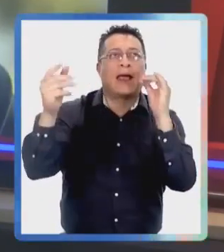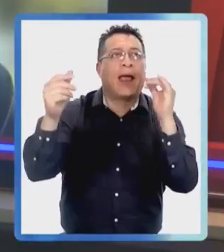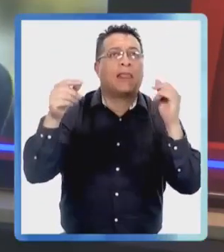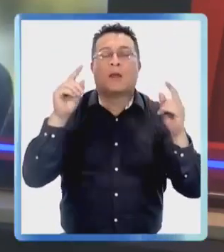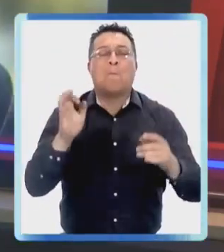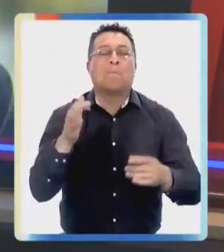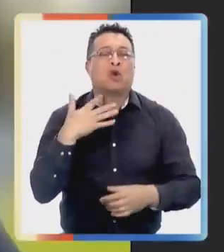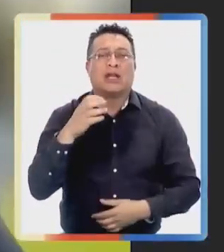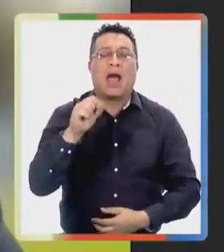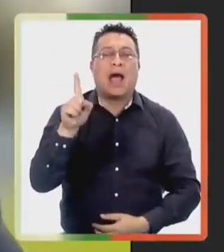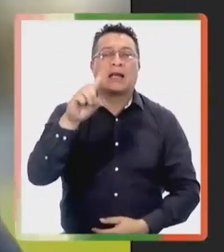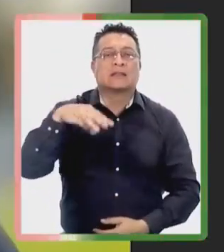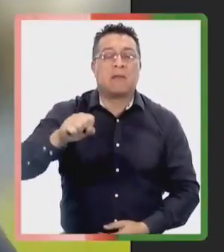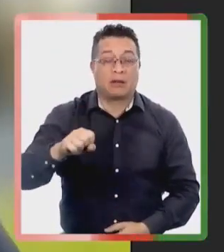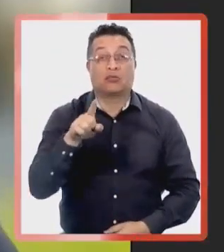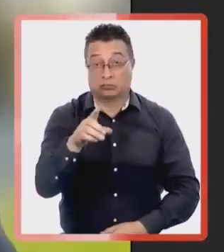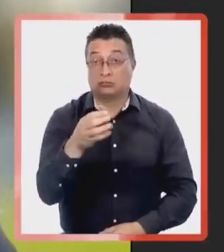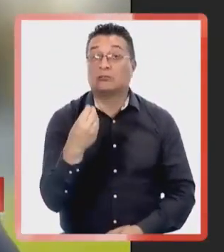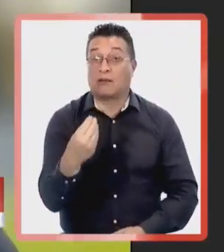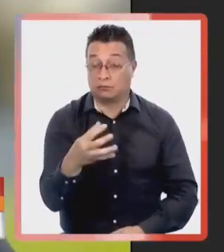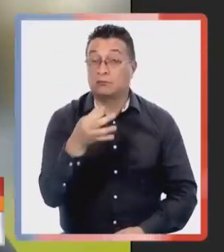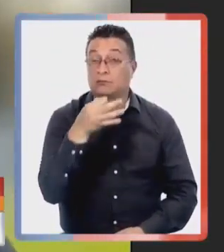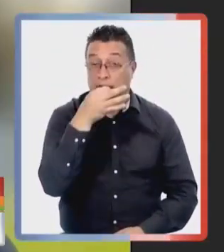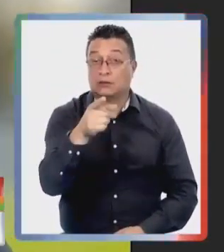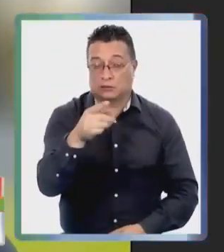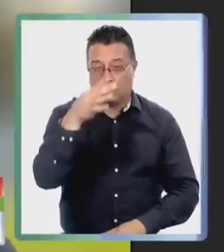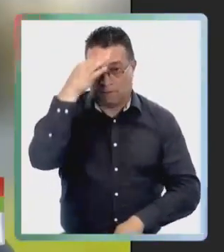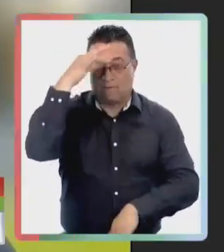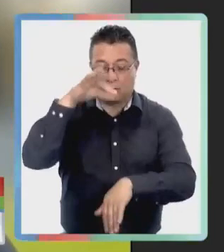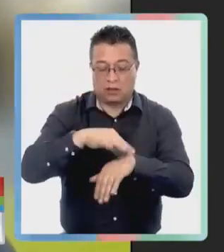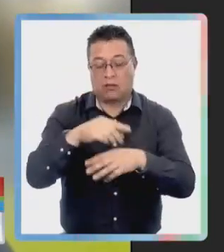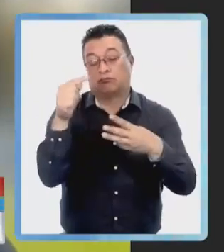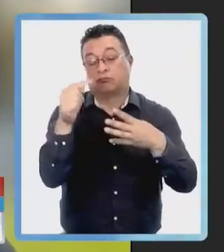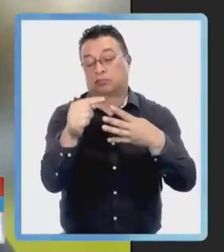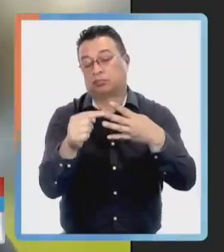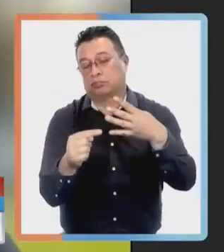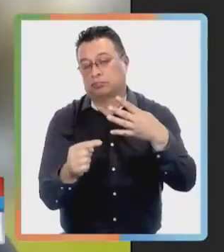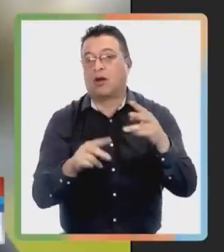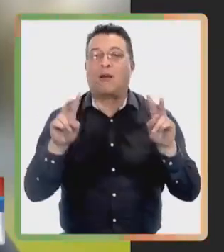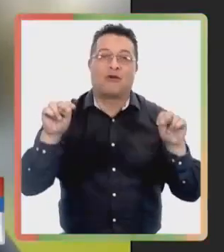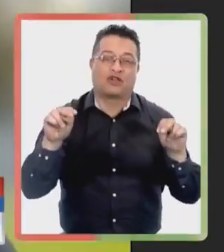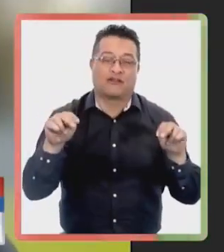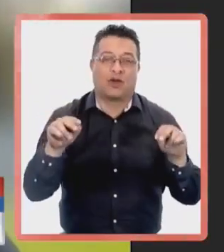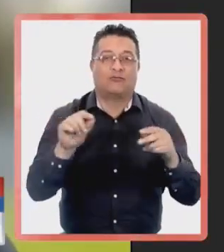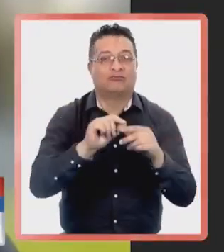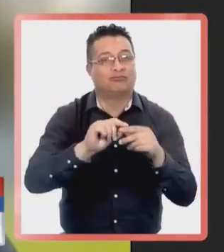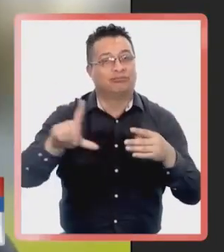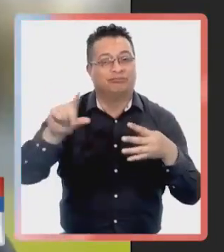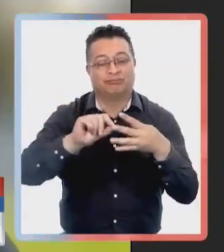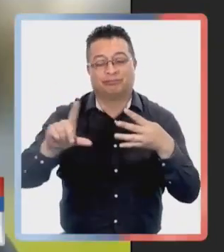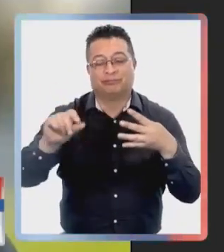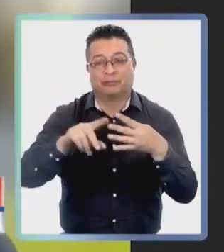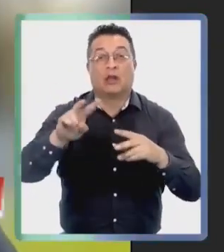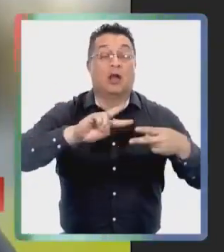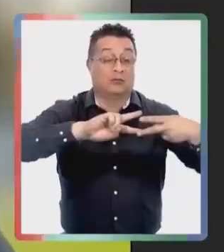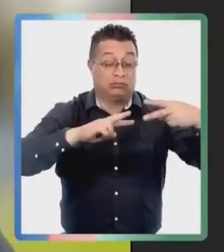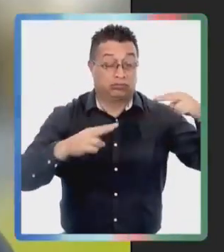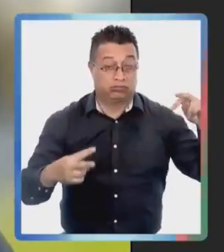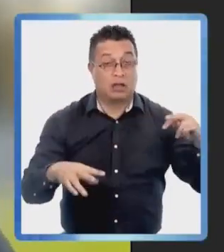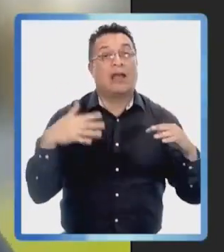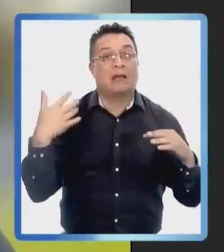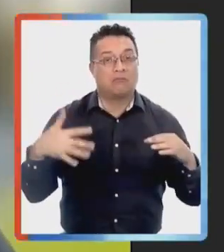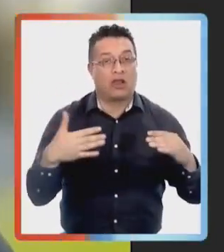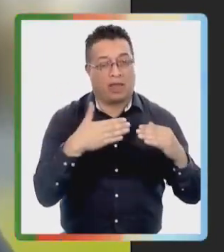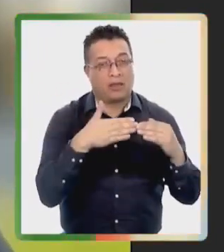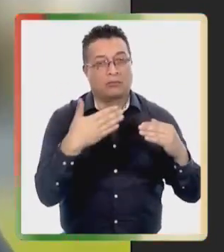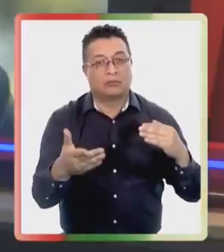se produce el asma? El asma, como tú bien dices, es una enfermedad que es multifactorial. Hay factores genéticos muy